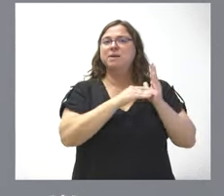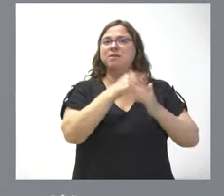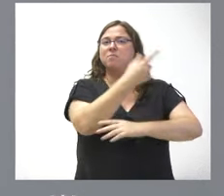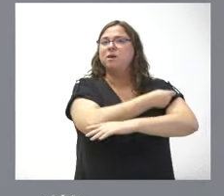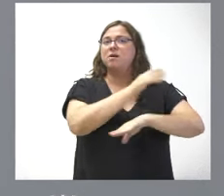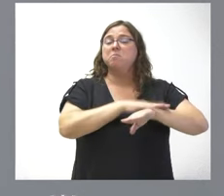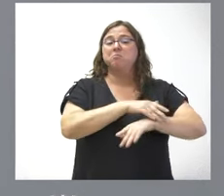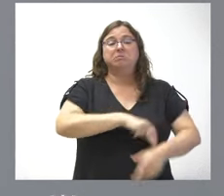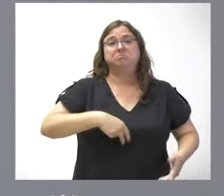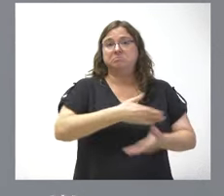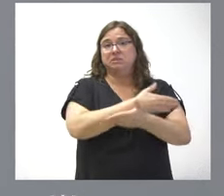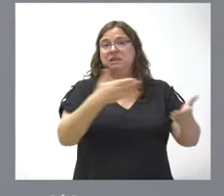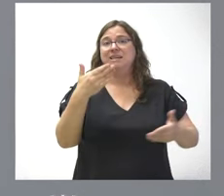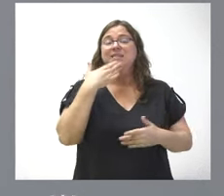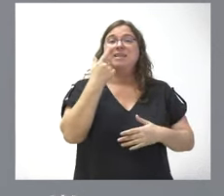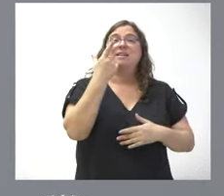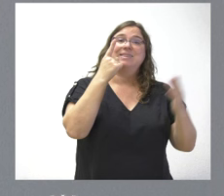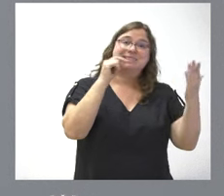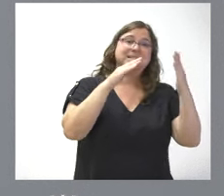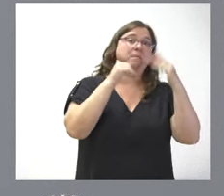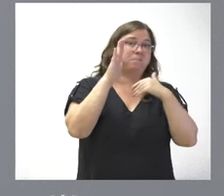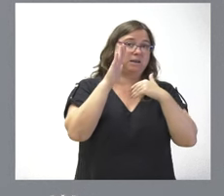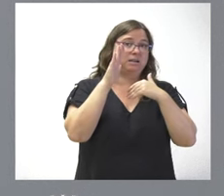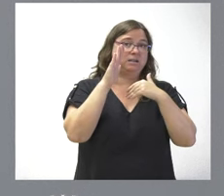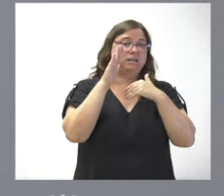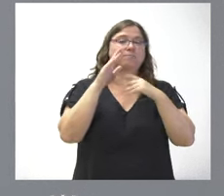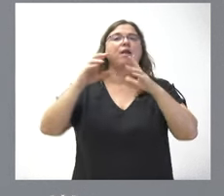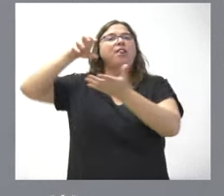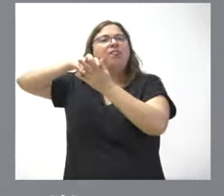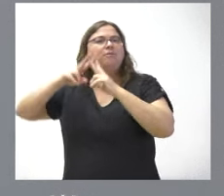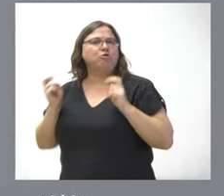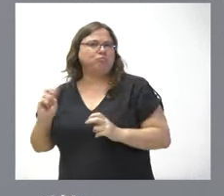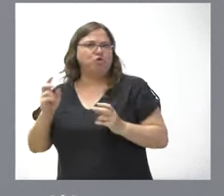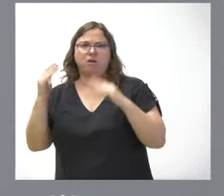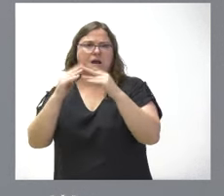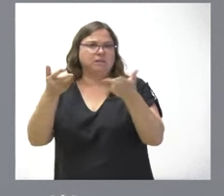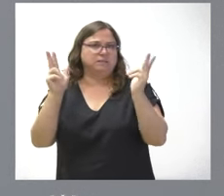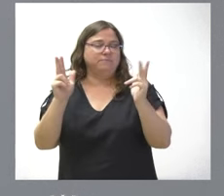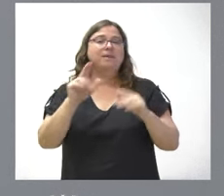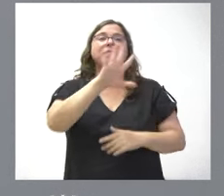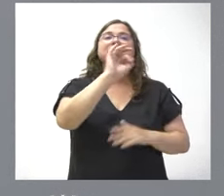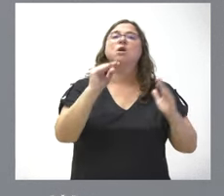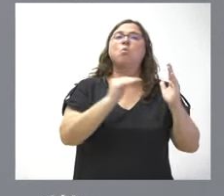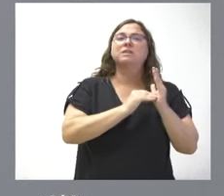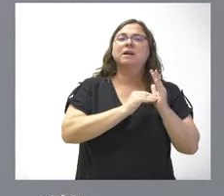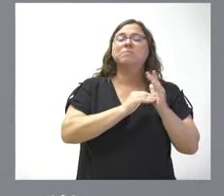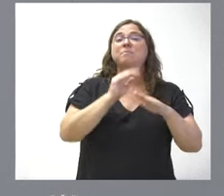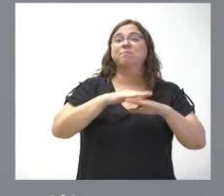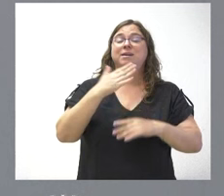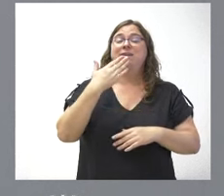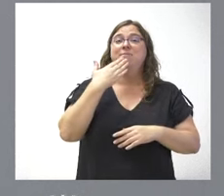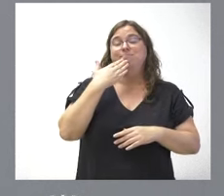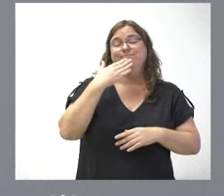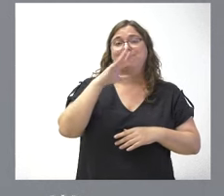a la población general de 60 años o más no institucionalizada 50,000 unidades para personas de 65 años o más